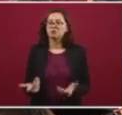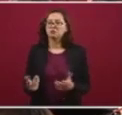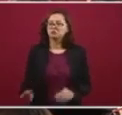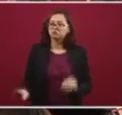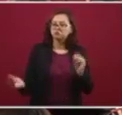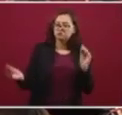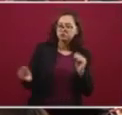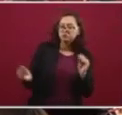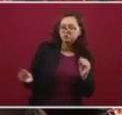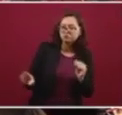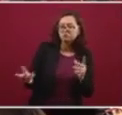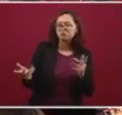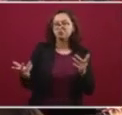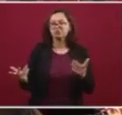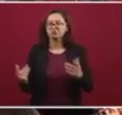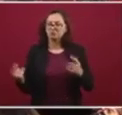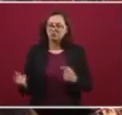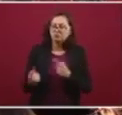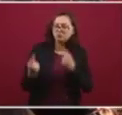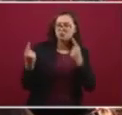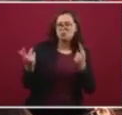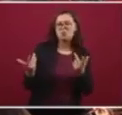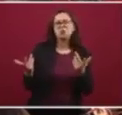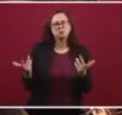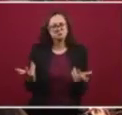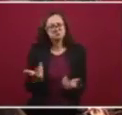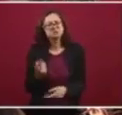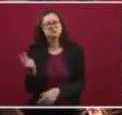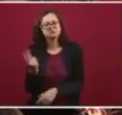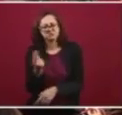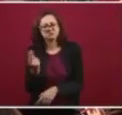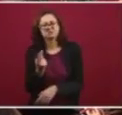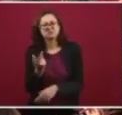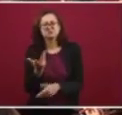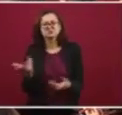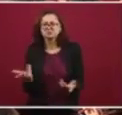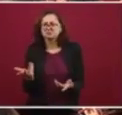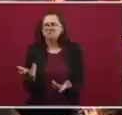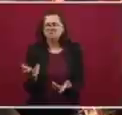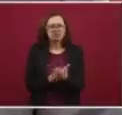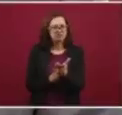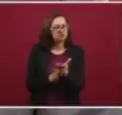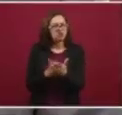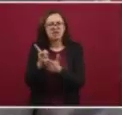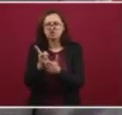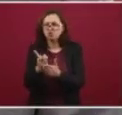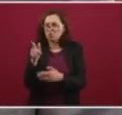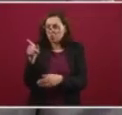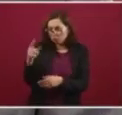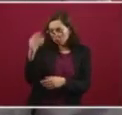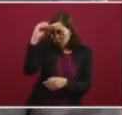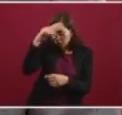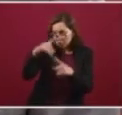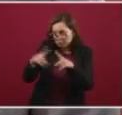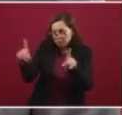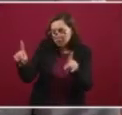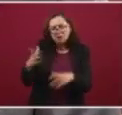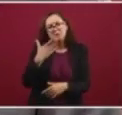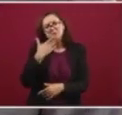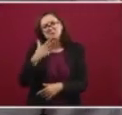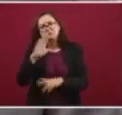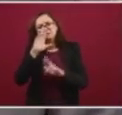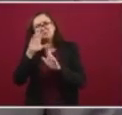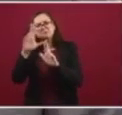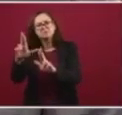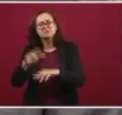diálogo o discrepancias, hay que garantizar el derecho a disentir y la autoridad resuelve.